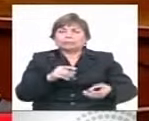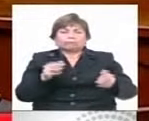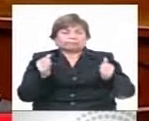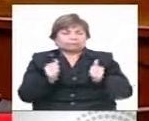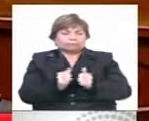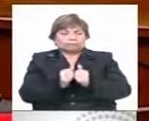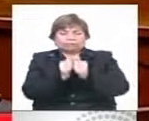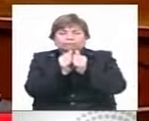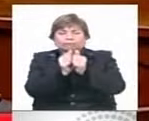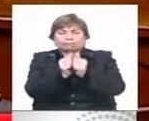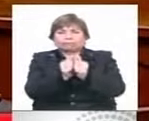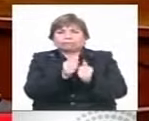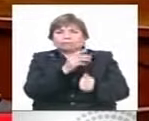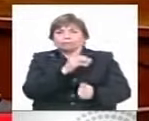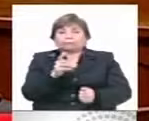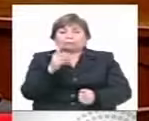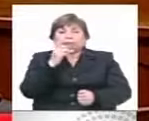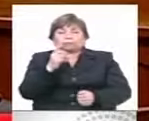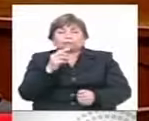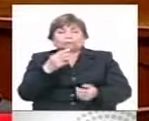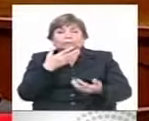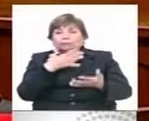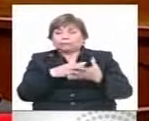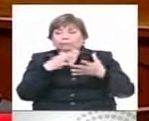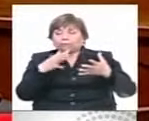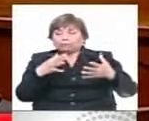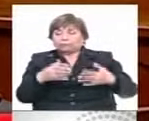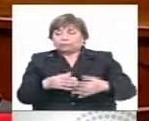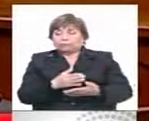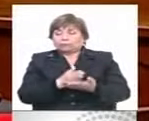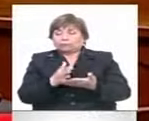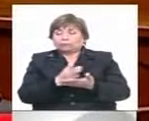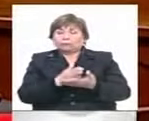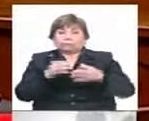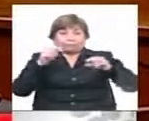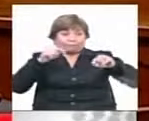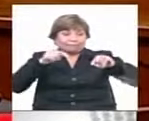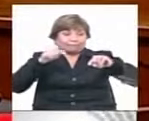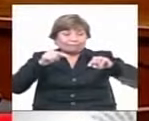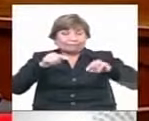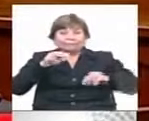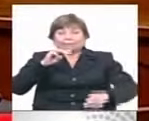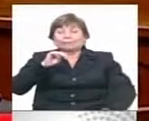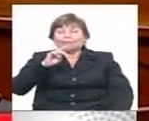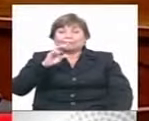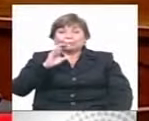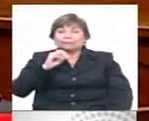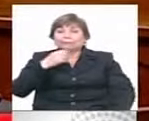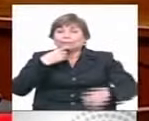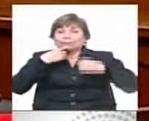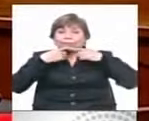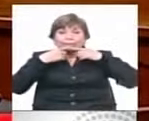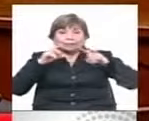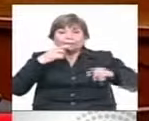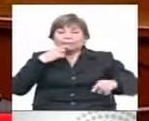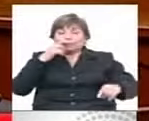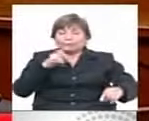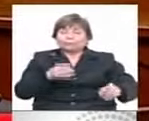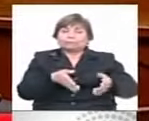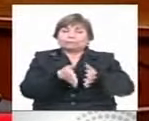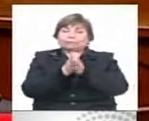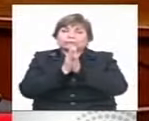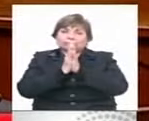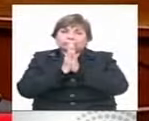acompañado de una mayor redistribución. En ese marco, anunciamos que estamos